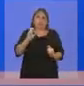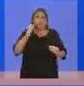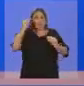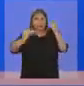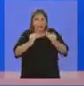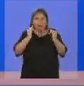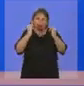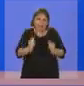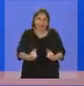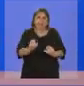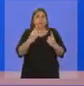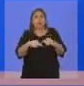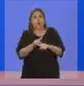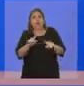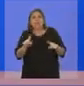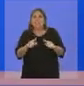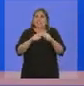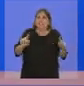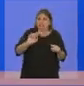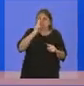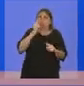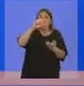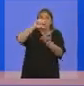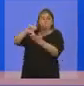preocupamos y nos alarmamos, pero no es la situación de otros países.